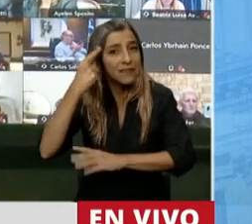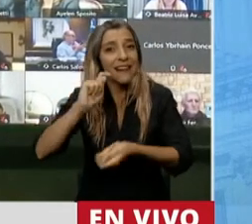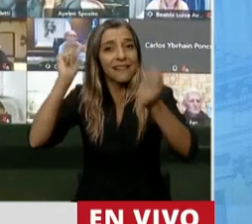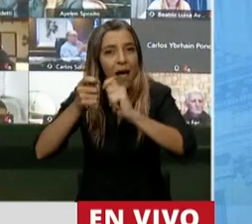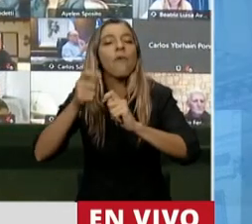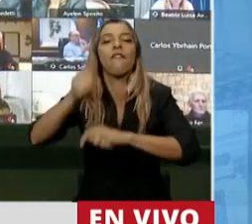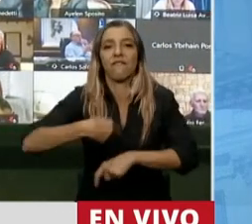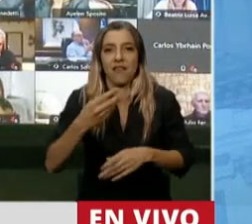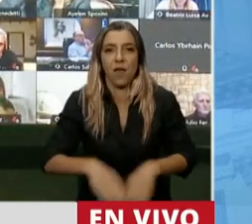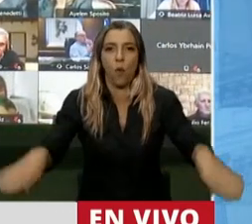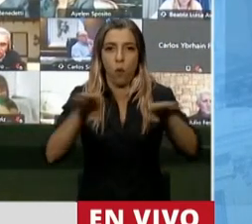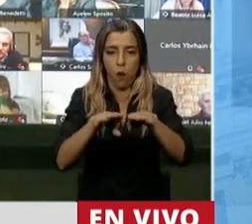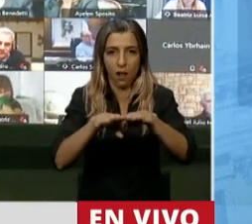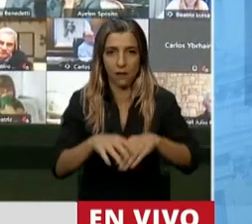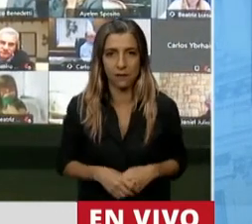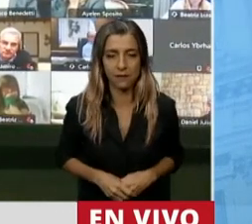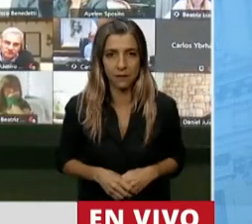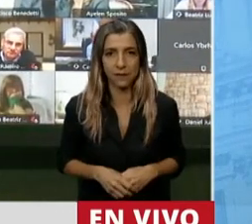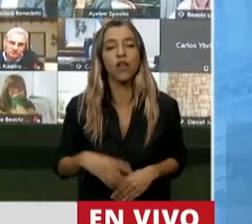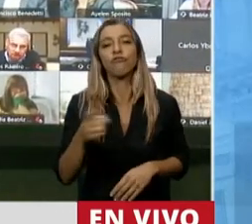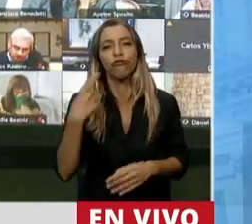igualdad. Porque militamos